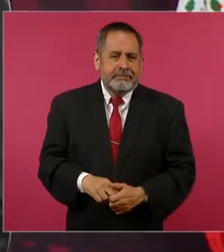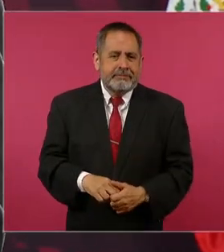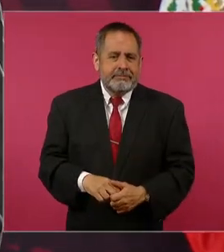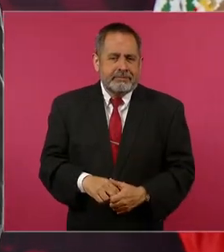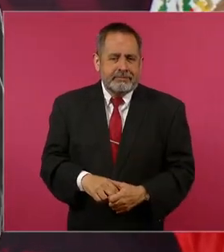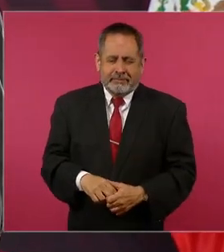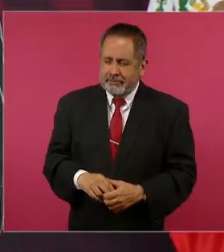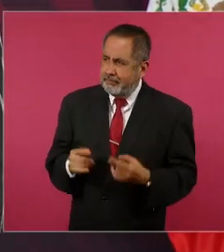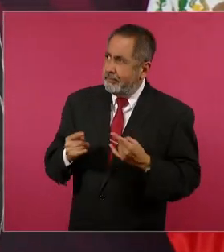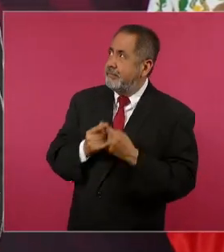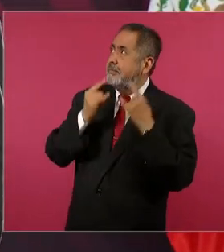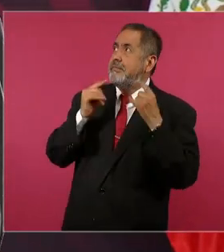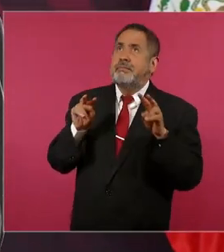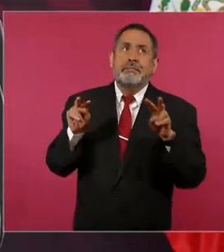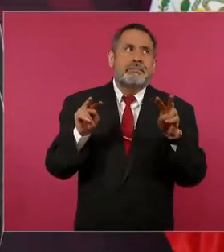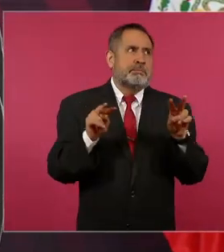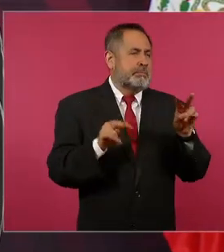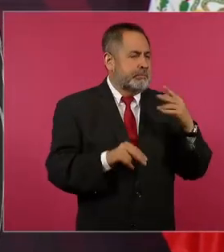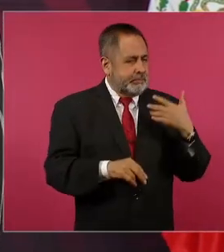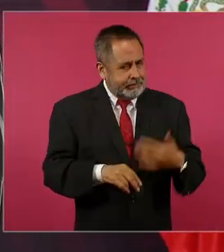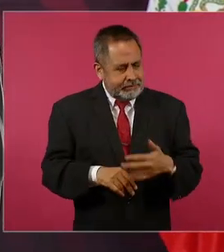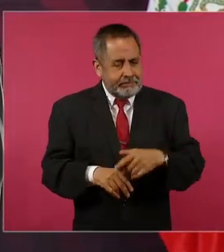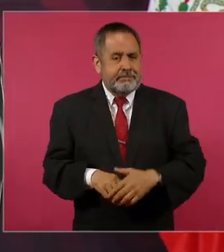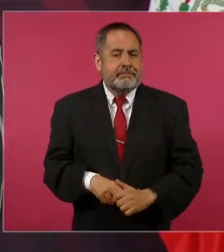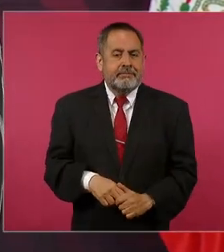porque es la historia.